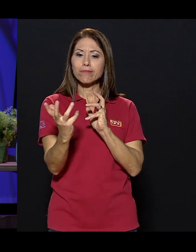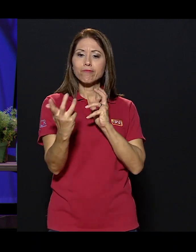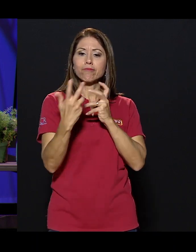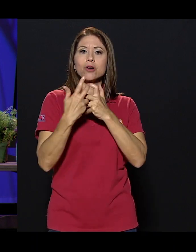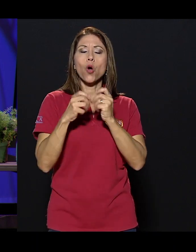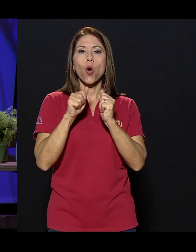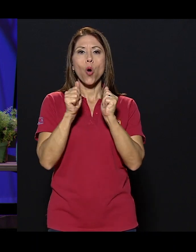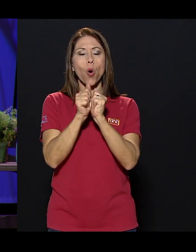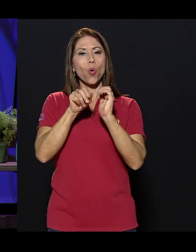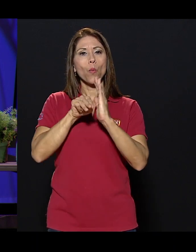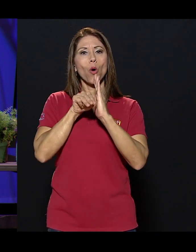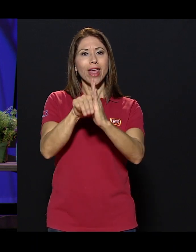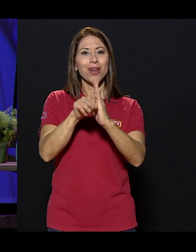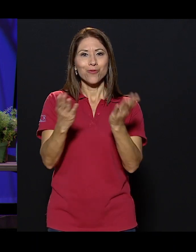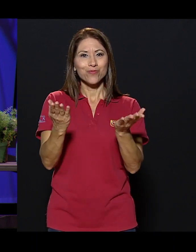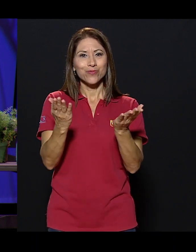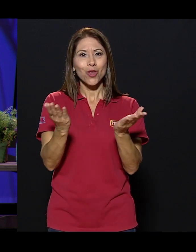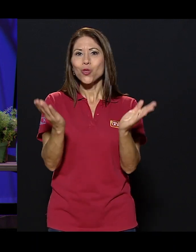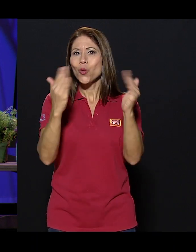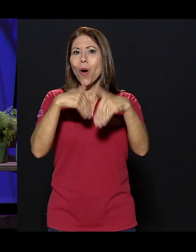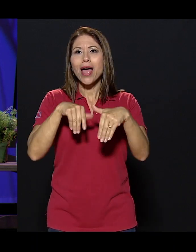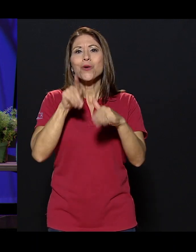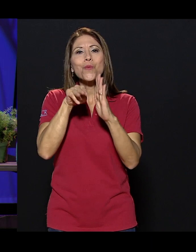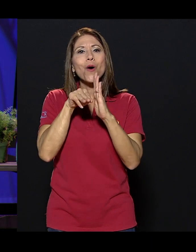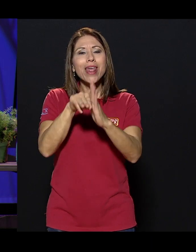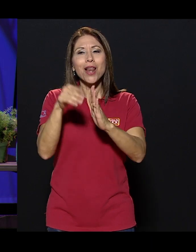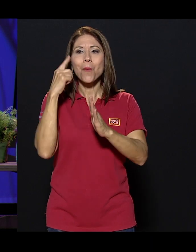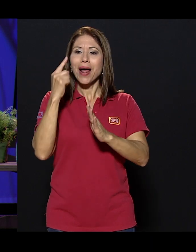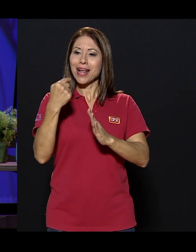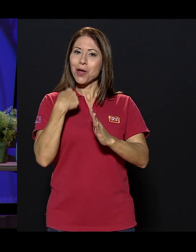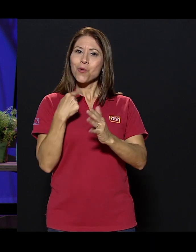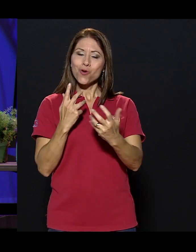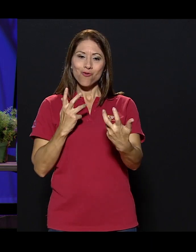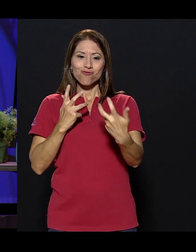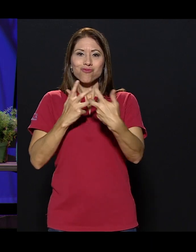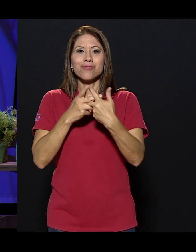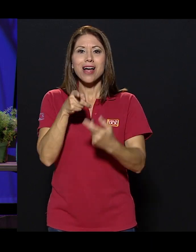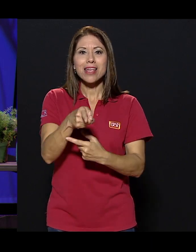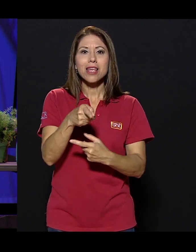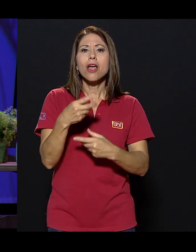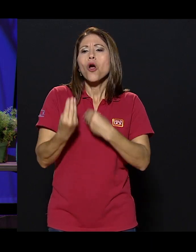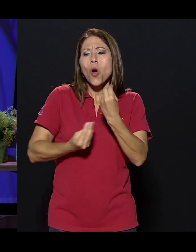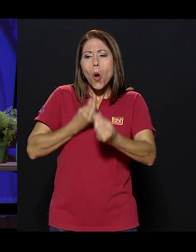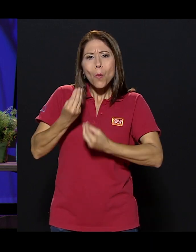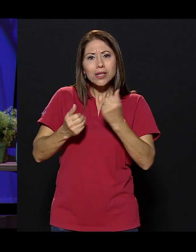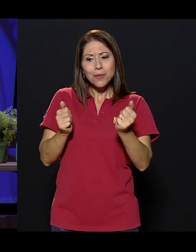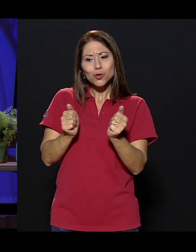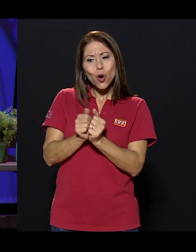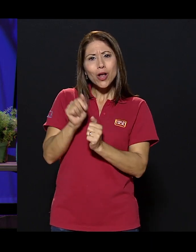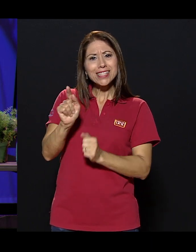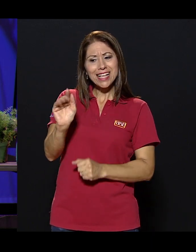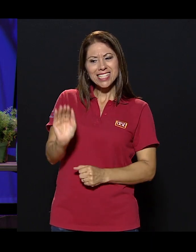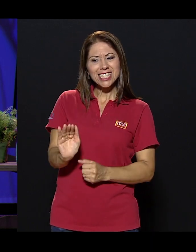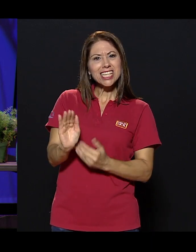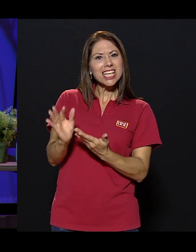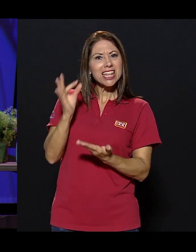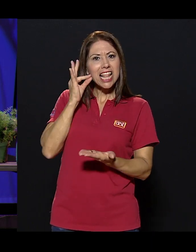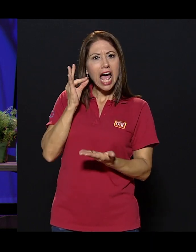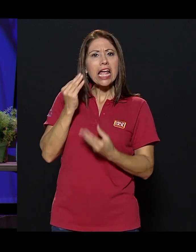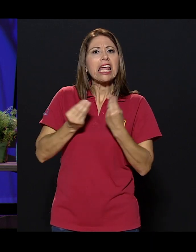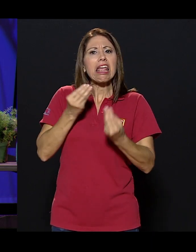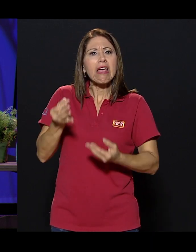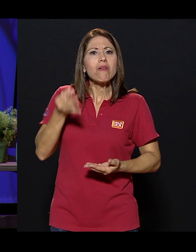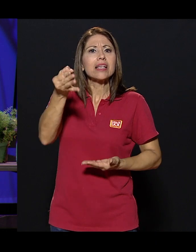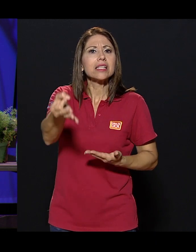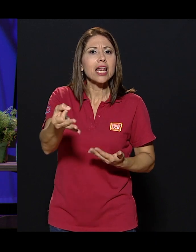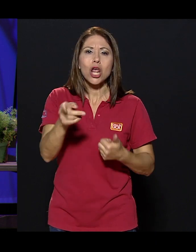modelo. No hay un modelo para meterlo a uno, ¿verdad? O sea, ¿cómo hacemos con esta chiquita que qué va a